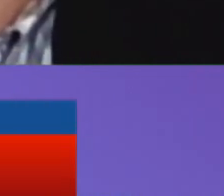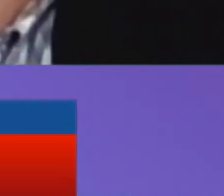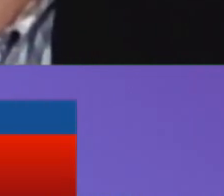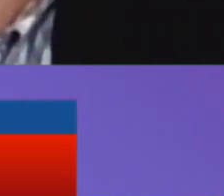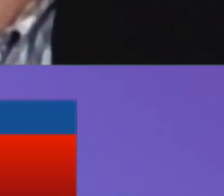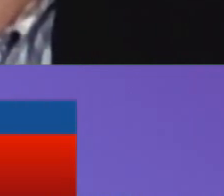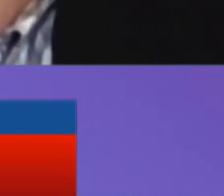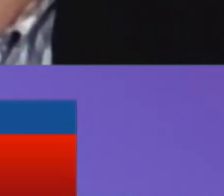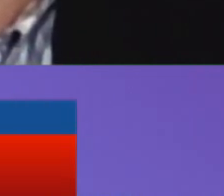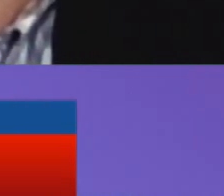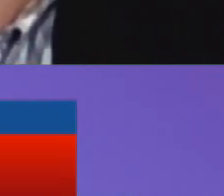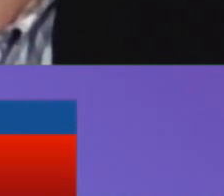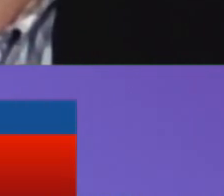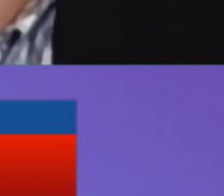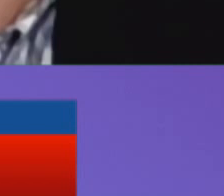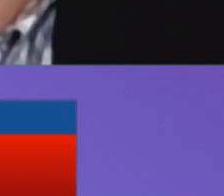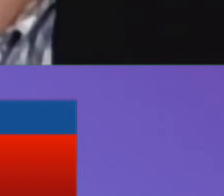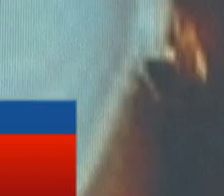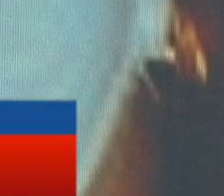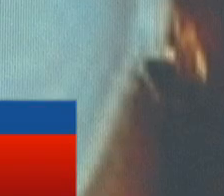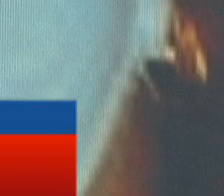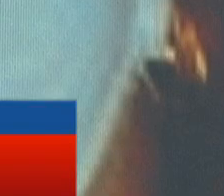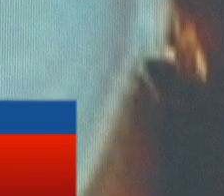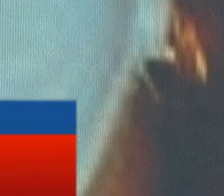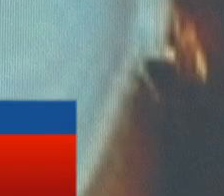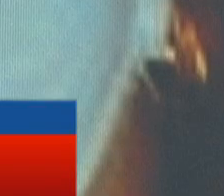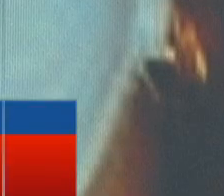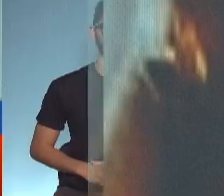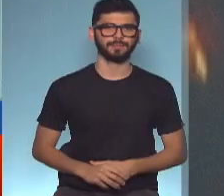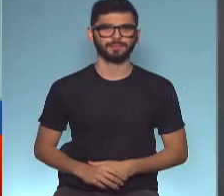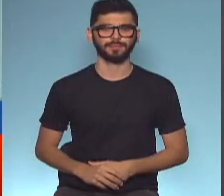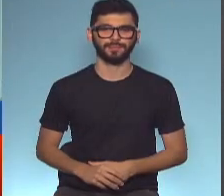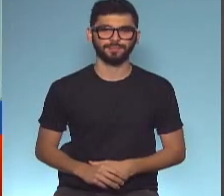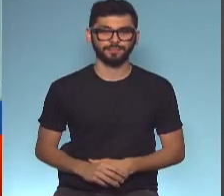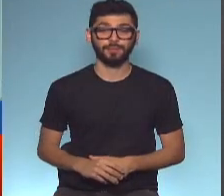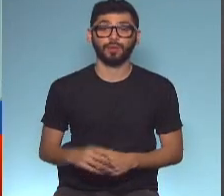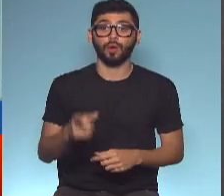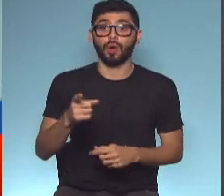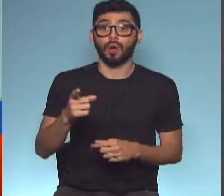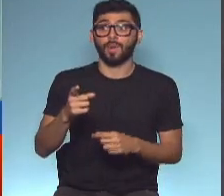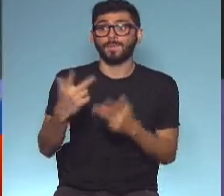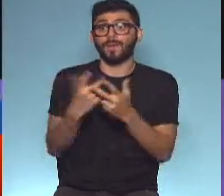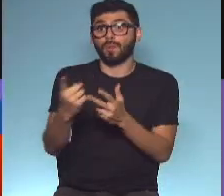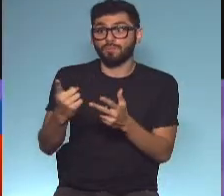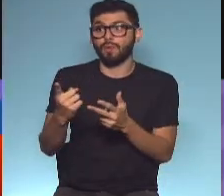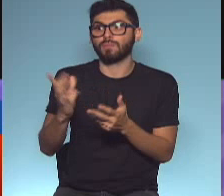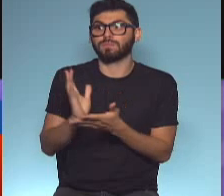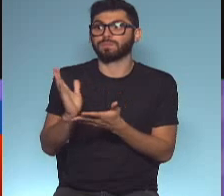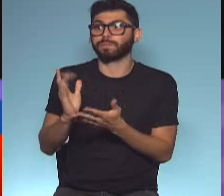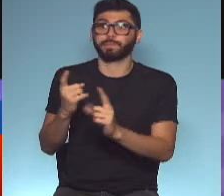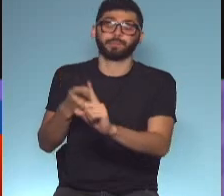escucharte en voz a muchos otros, ¿no? Escuchar en voz a muchos otros que se deben haber sentido ni siquiera sorprendidos,